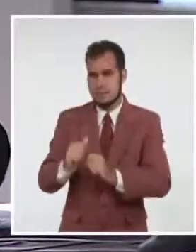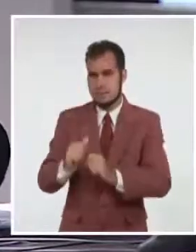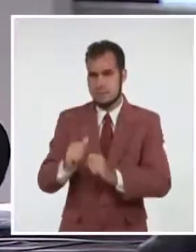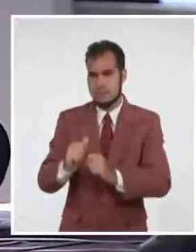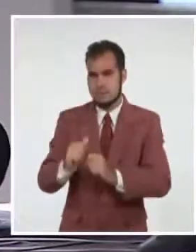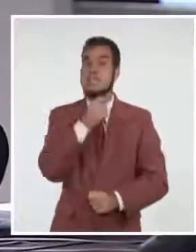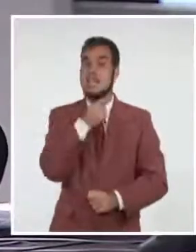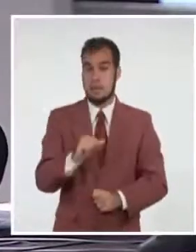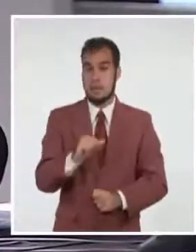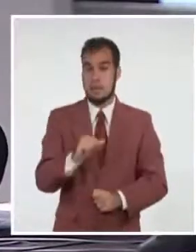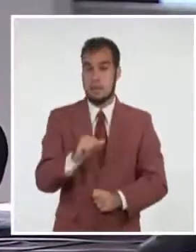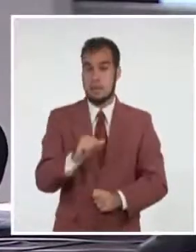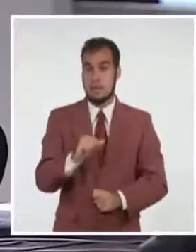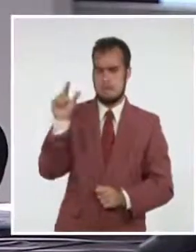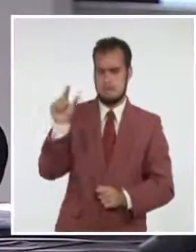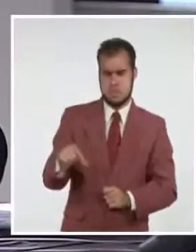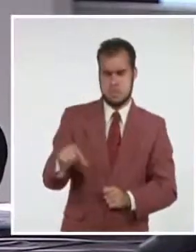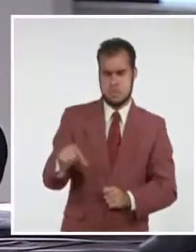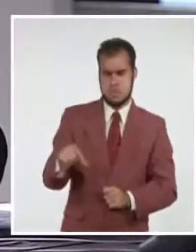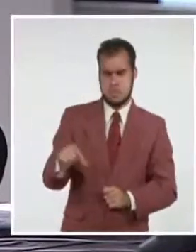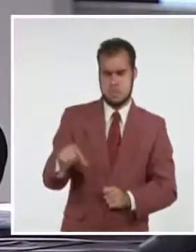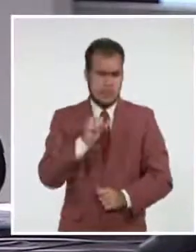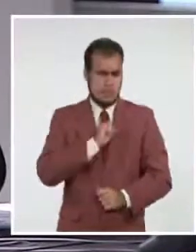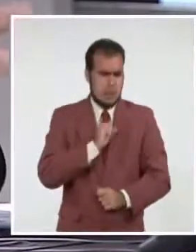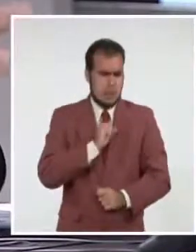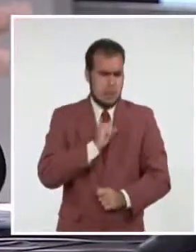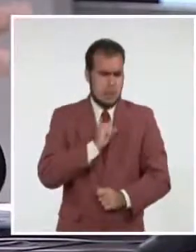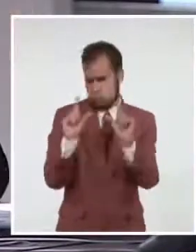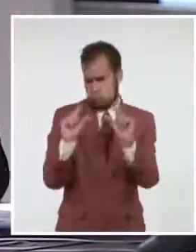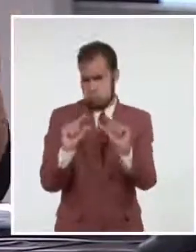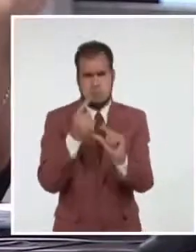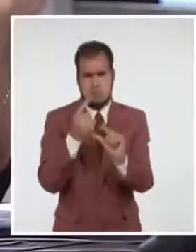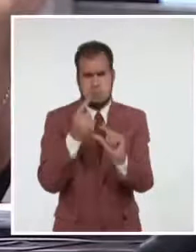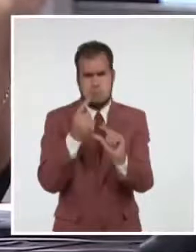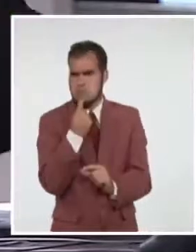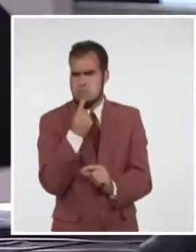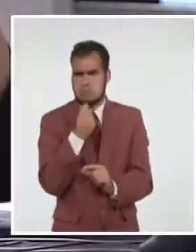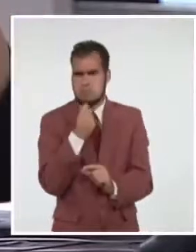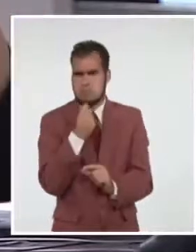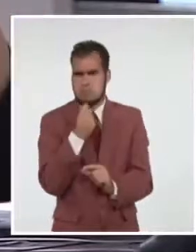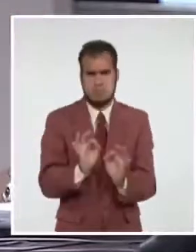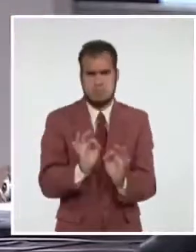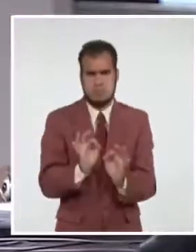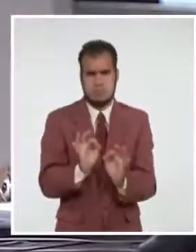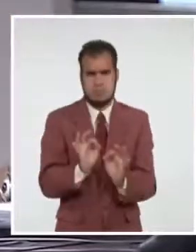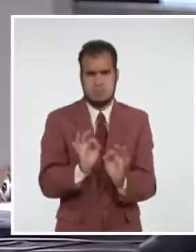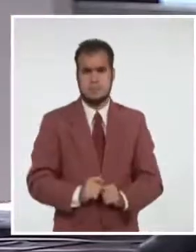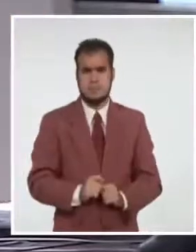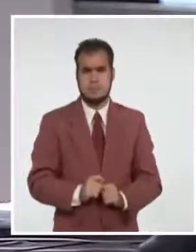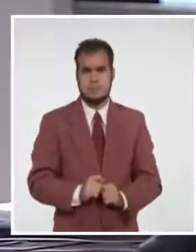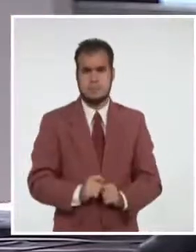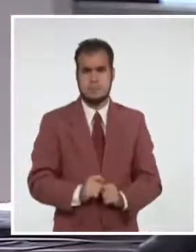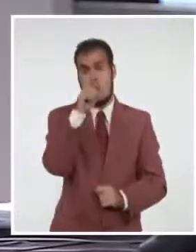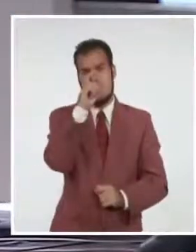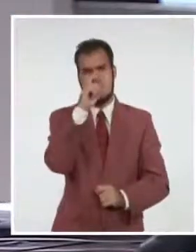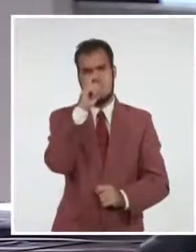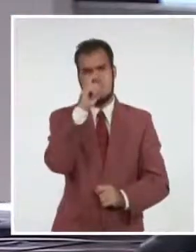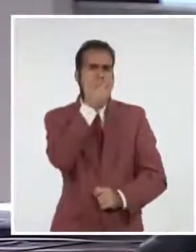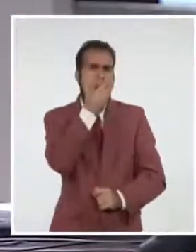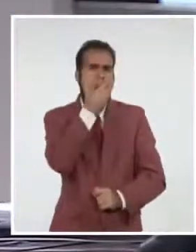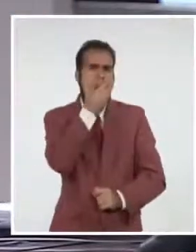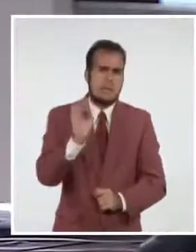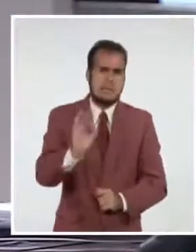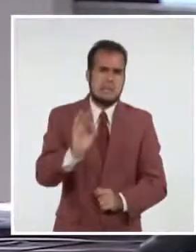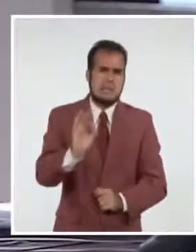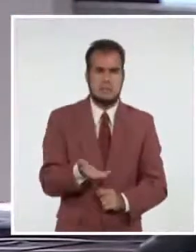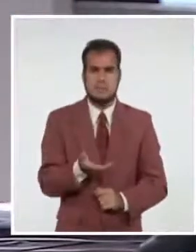de bajo riesgo, porque tiene síntomas leves, porque tiene una edad, es joven, En el